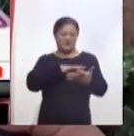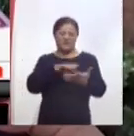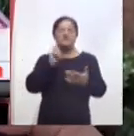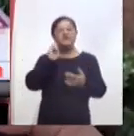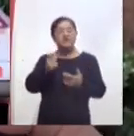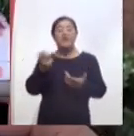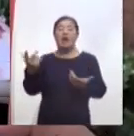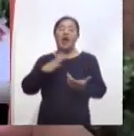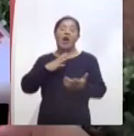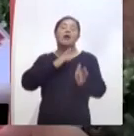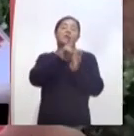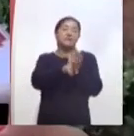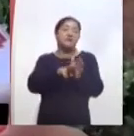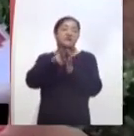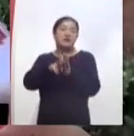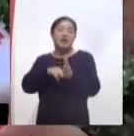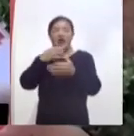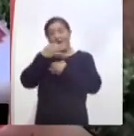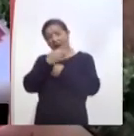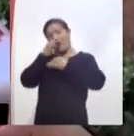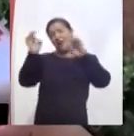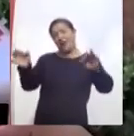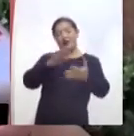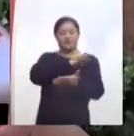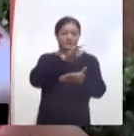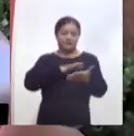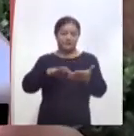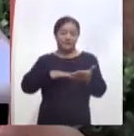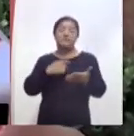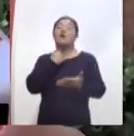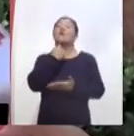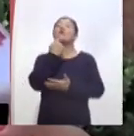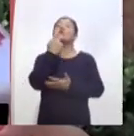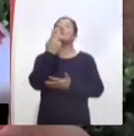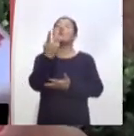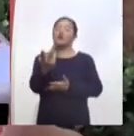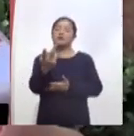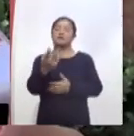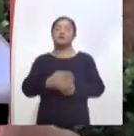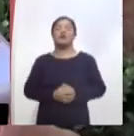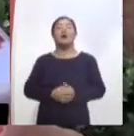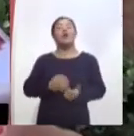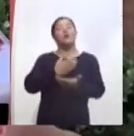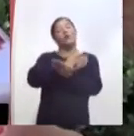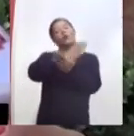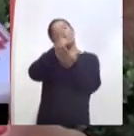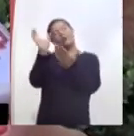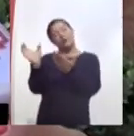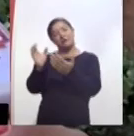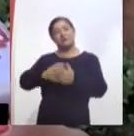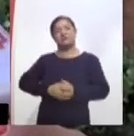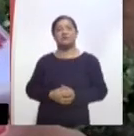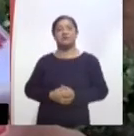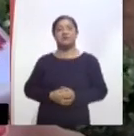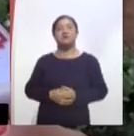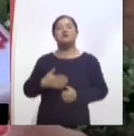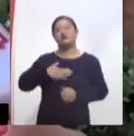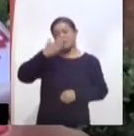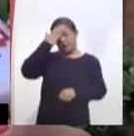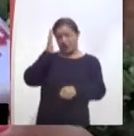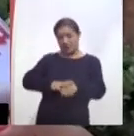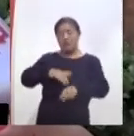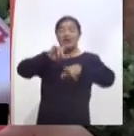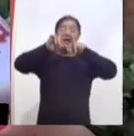pequeños donde contamos, donde narramos, donde leemos en voz alta cuentos, porque creemos que el lenguaje y el